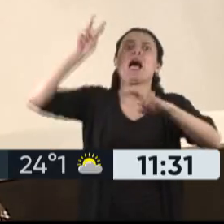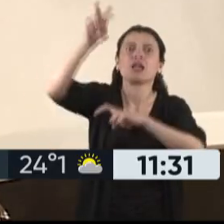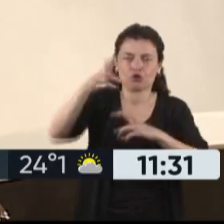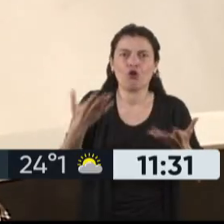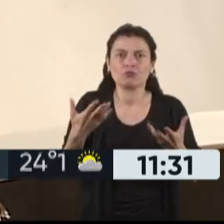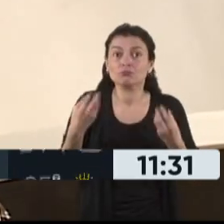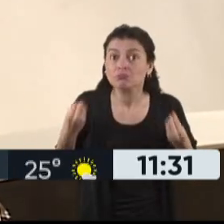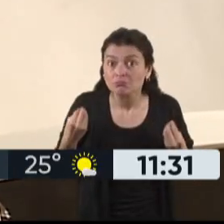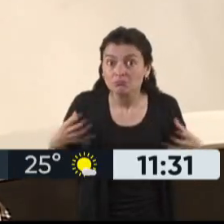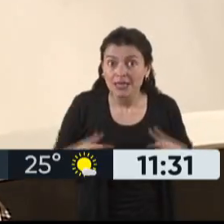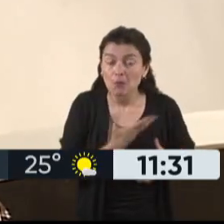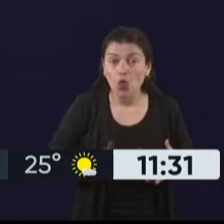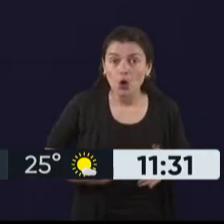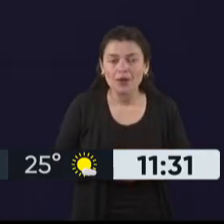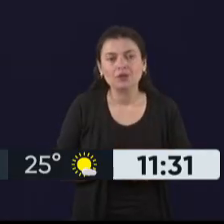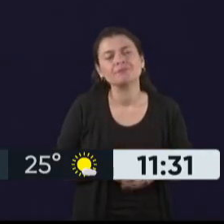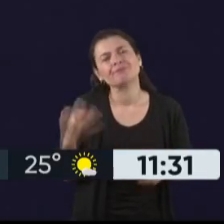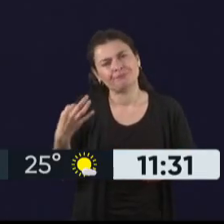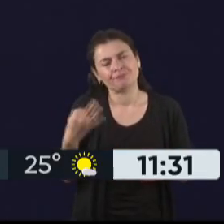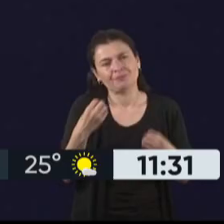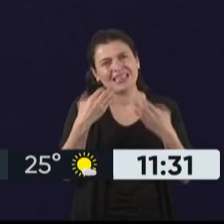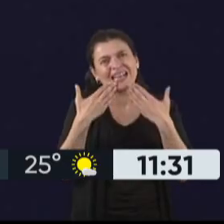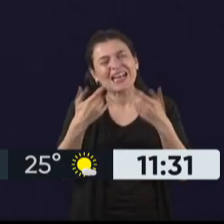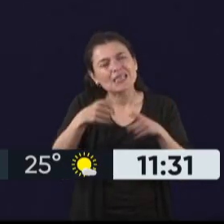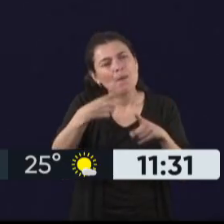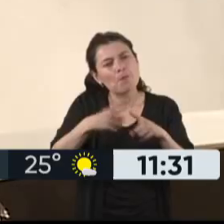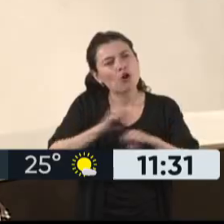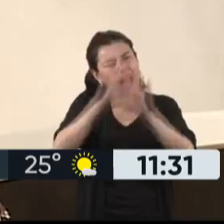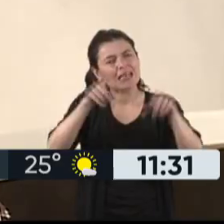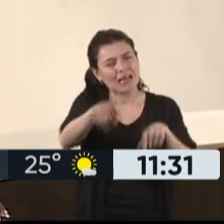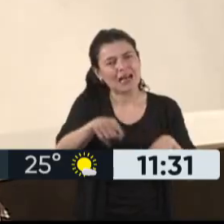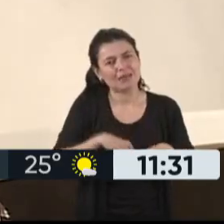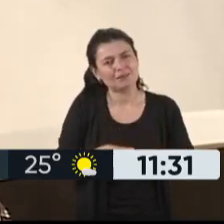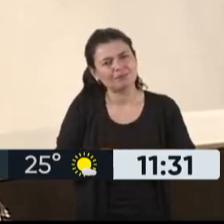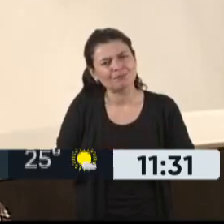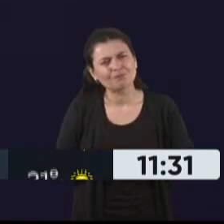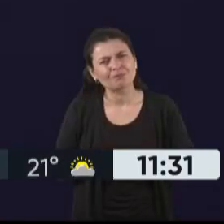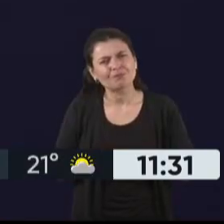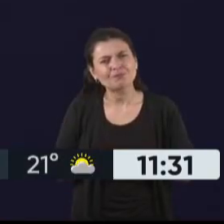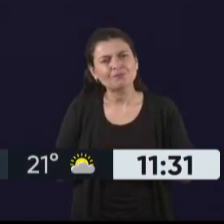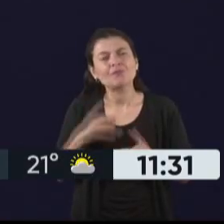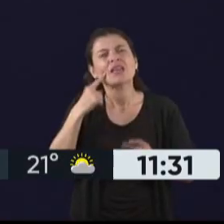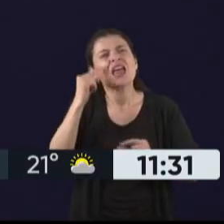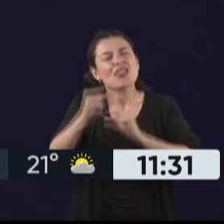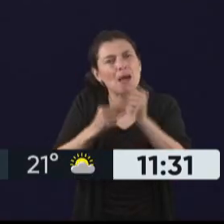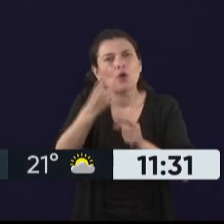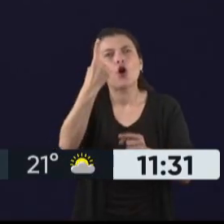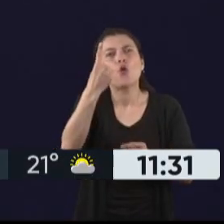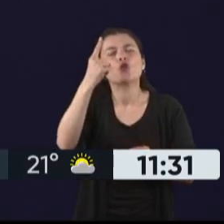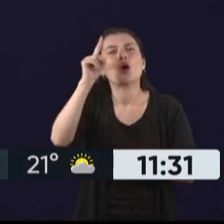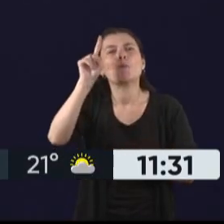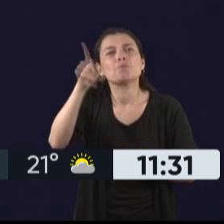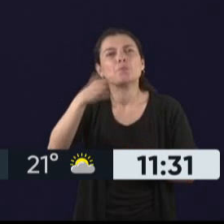sí, es bueno la aclaración porque todos... Claro, sí, porque si no piensa que es 1.400. Se lo olvidan y se ajusta 1%